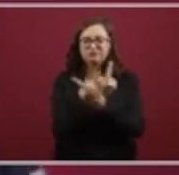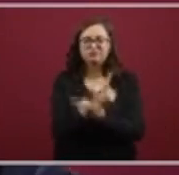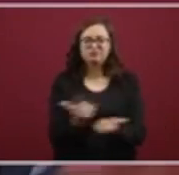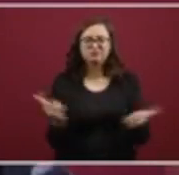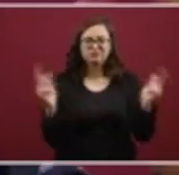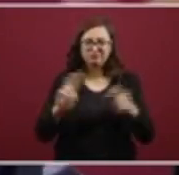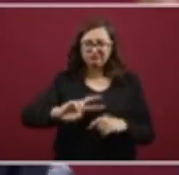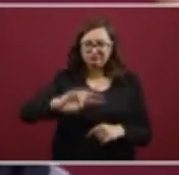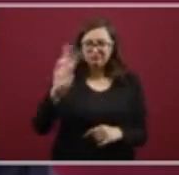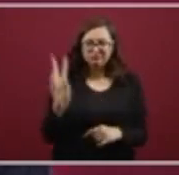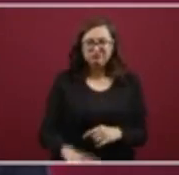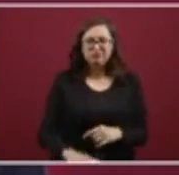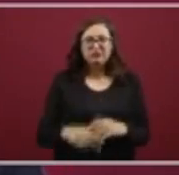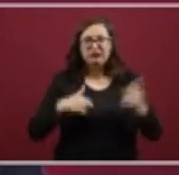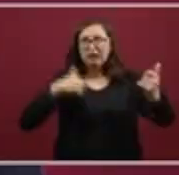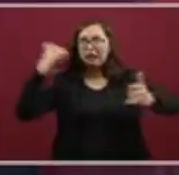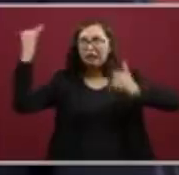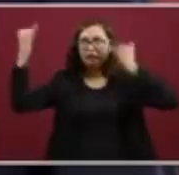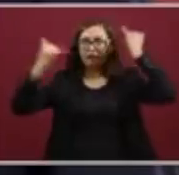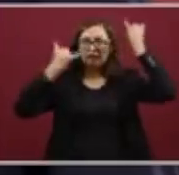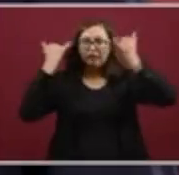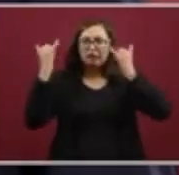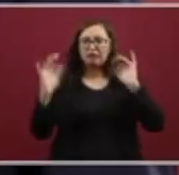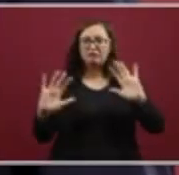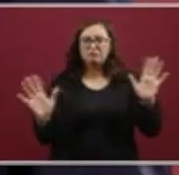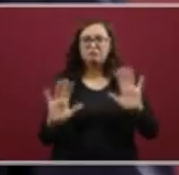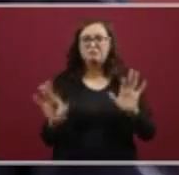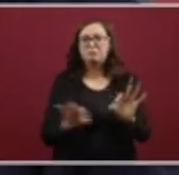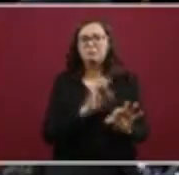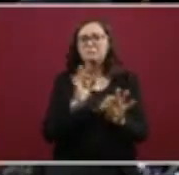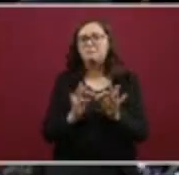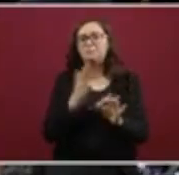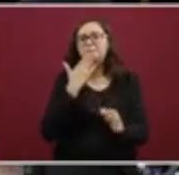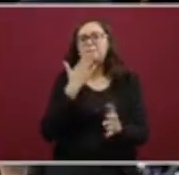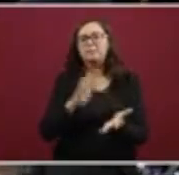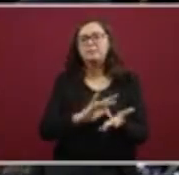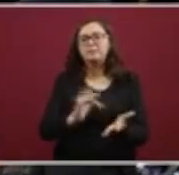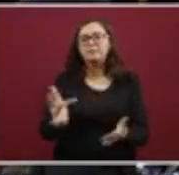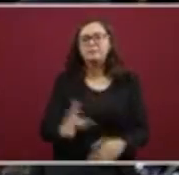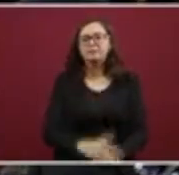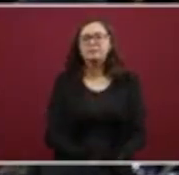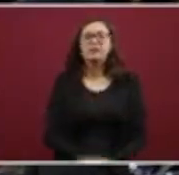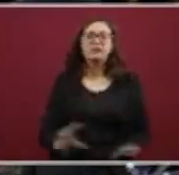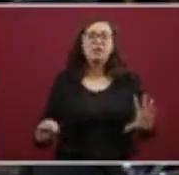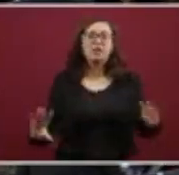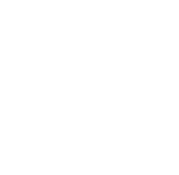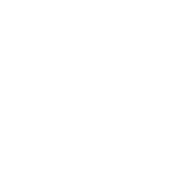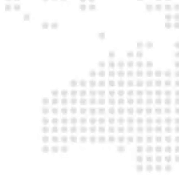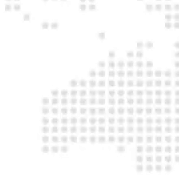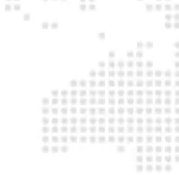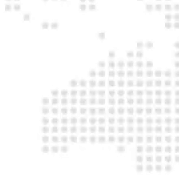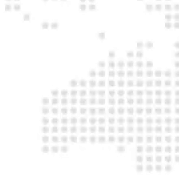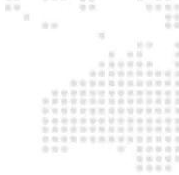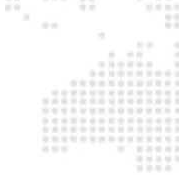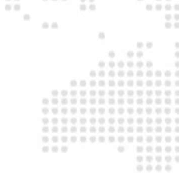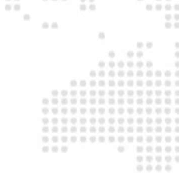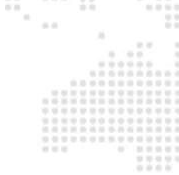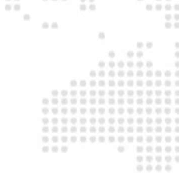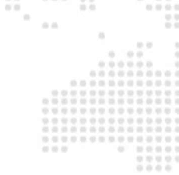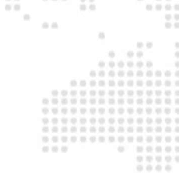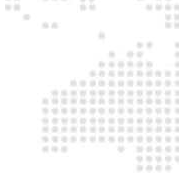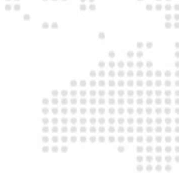no inventar cosas. Muy bien, muchas gracias. Y si el INAI se reserva la información, presidente.